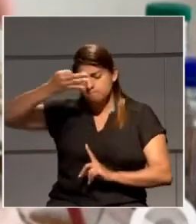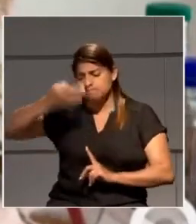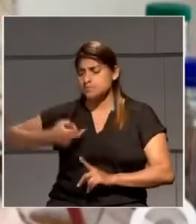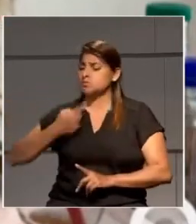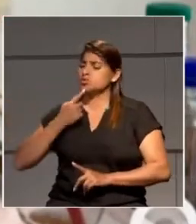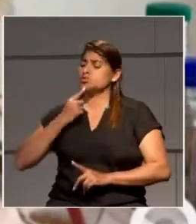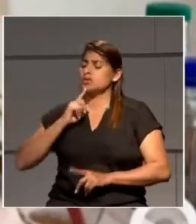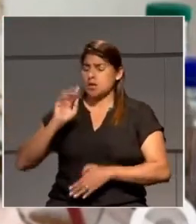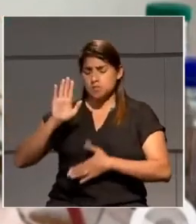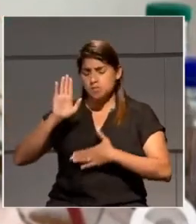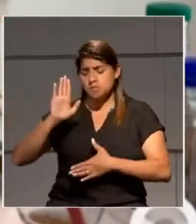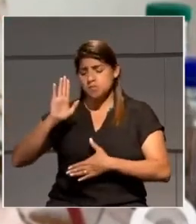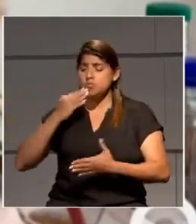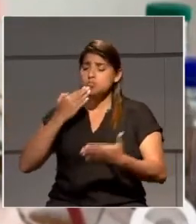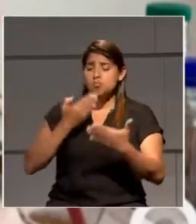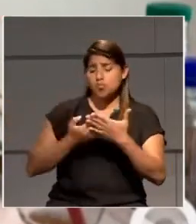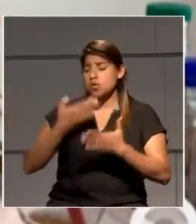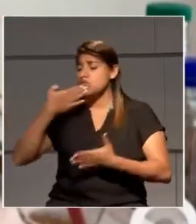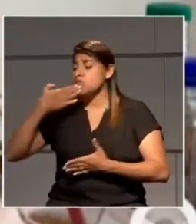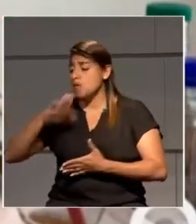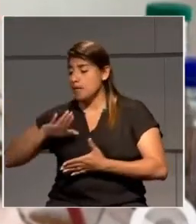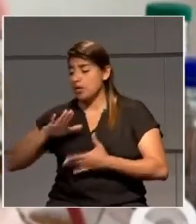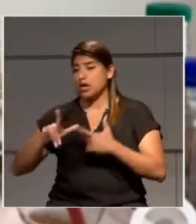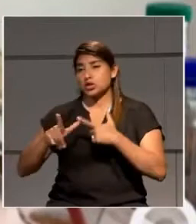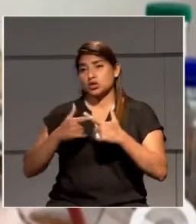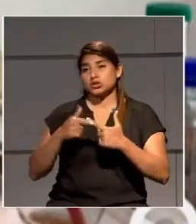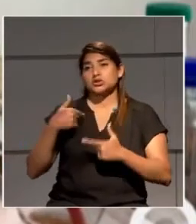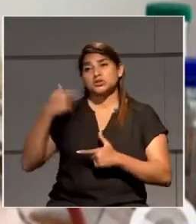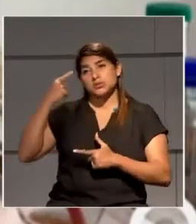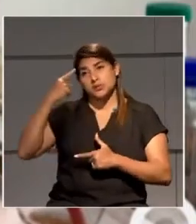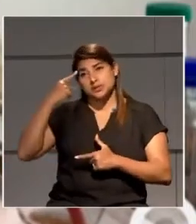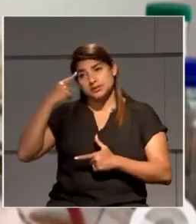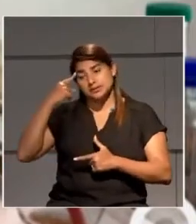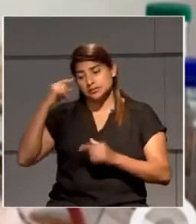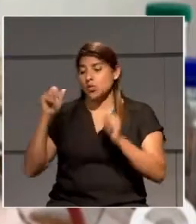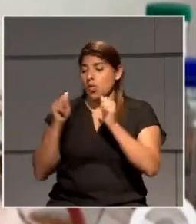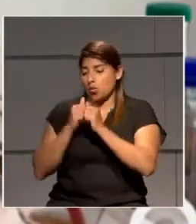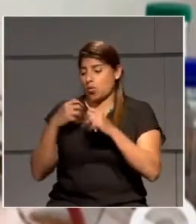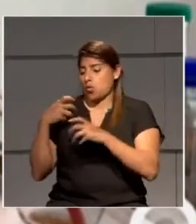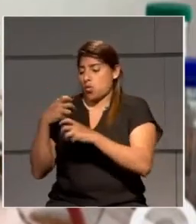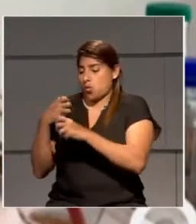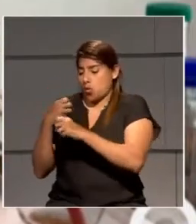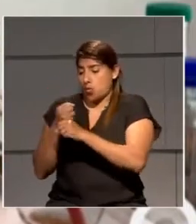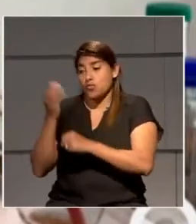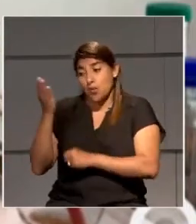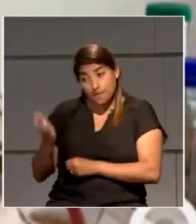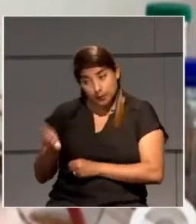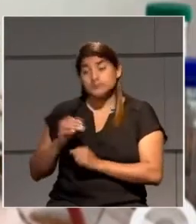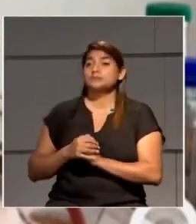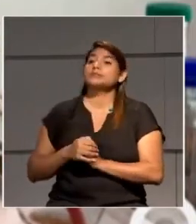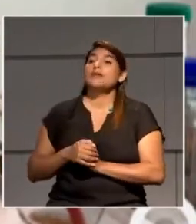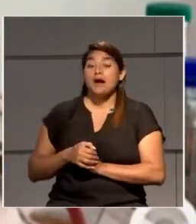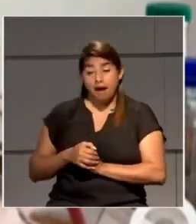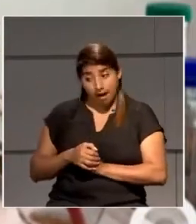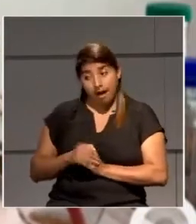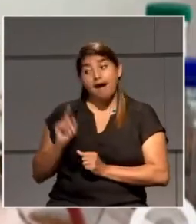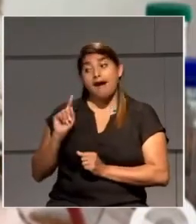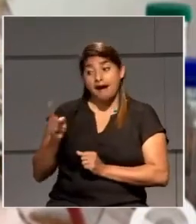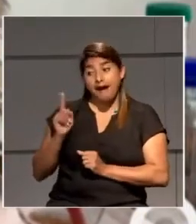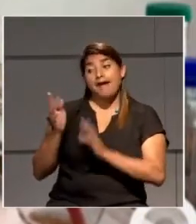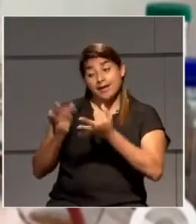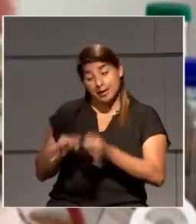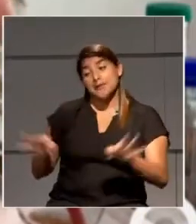sería conmigo para lo bueno y para lo malo, entonces confié en vos. ¿Ves, Plug? Pero eso es muy